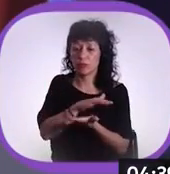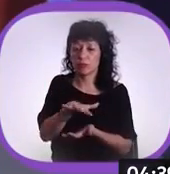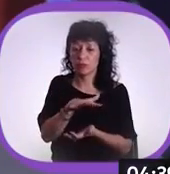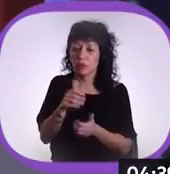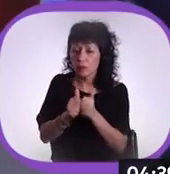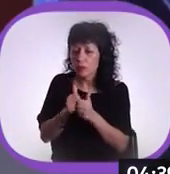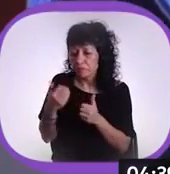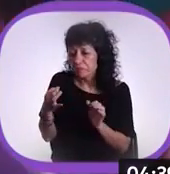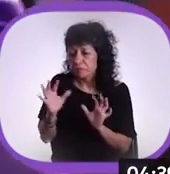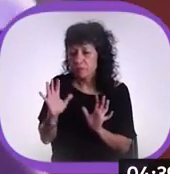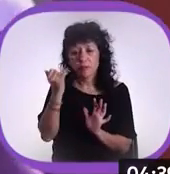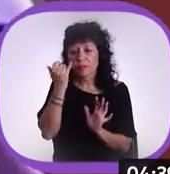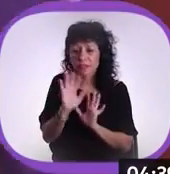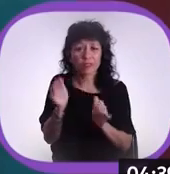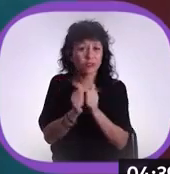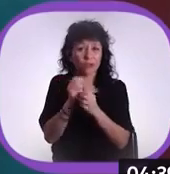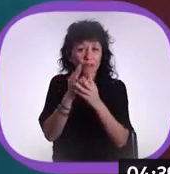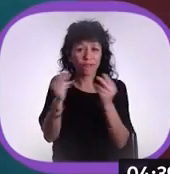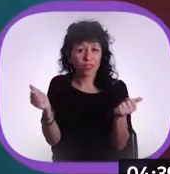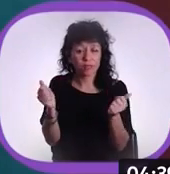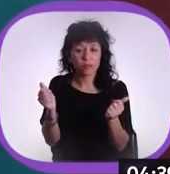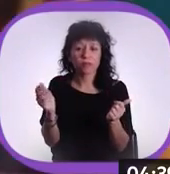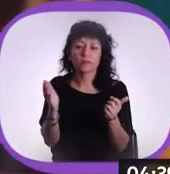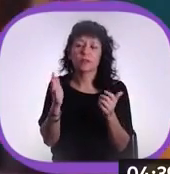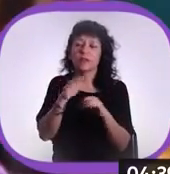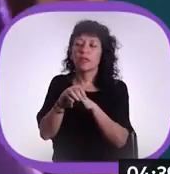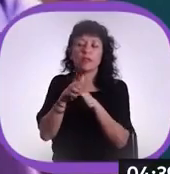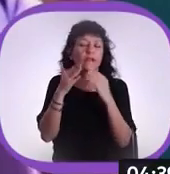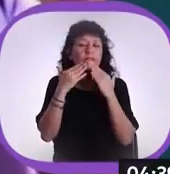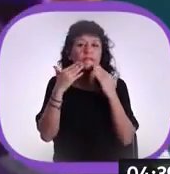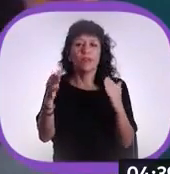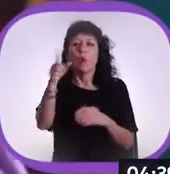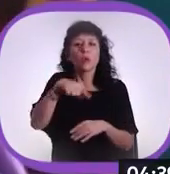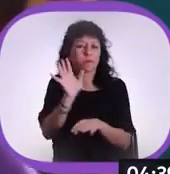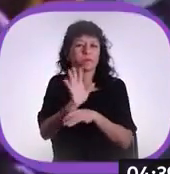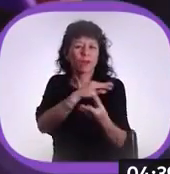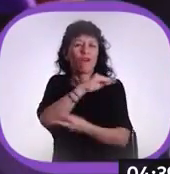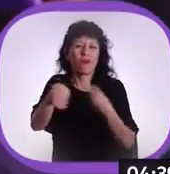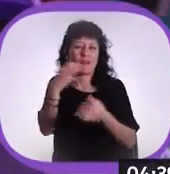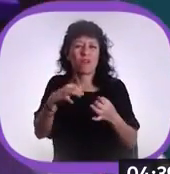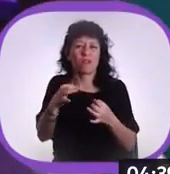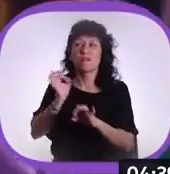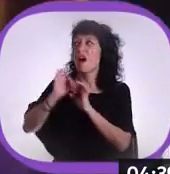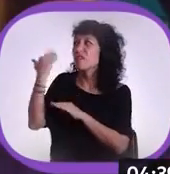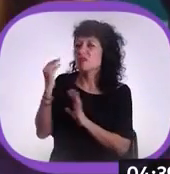¡Descuido! Todo acabó. No es nada. Ay, gracias, amigos. Ustedes son más mi familia que aquel viejo, como se llame.